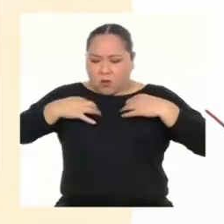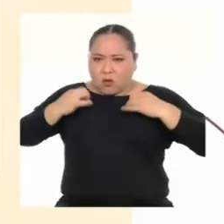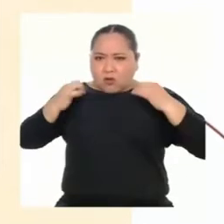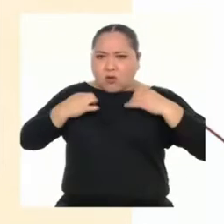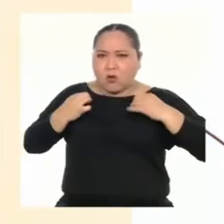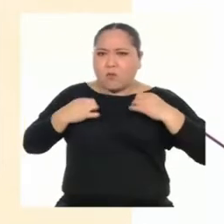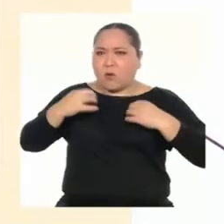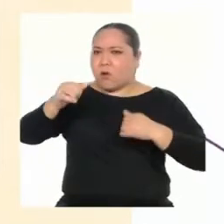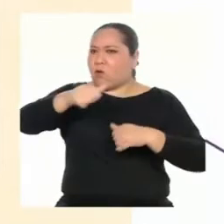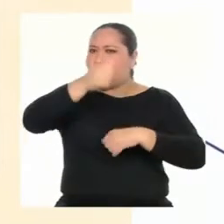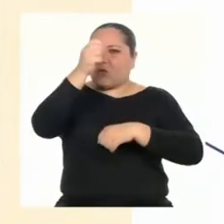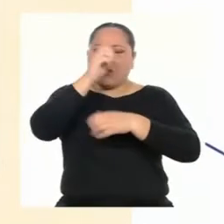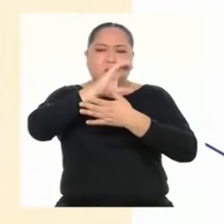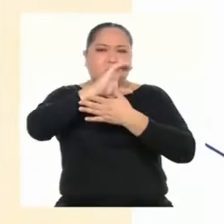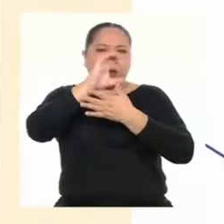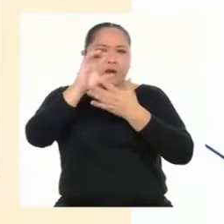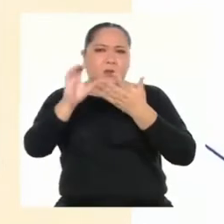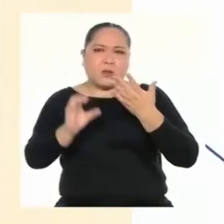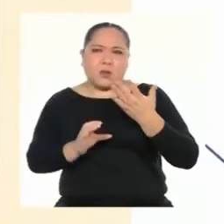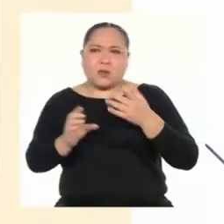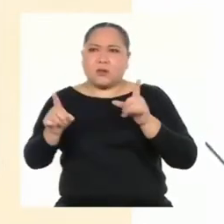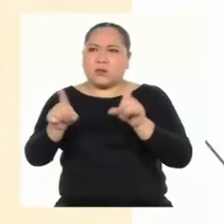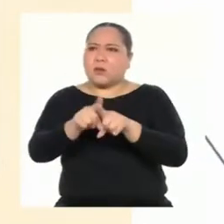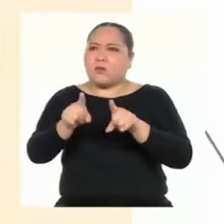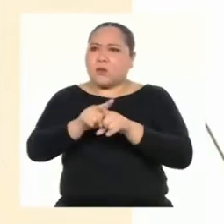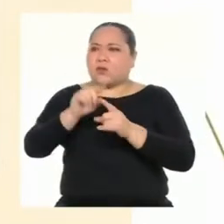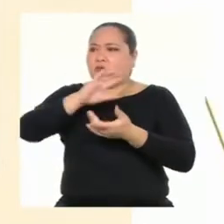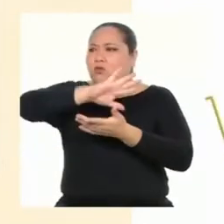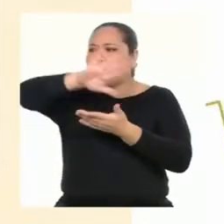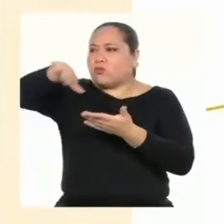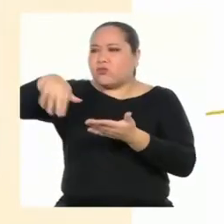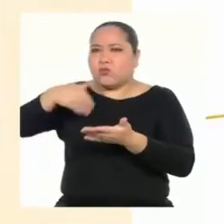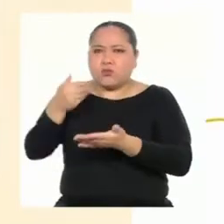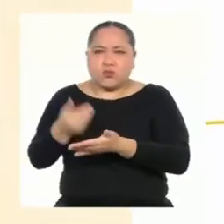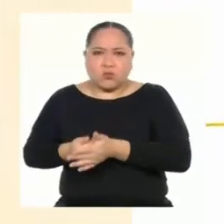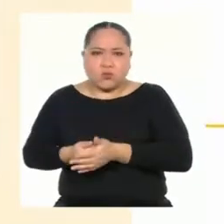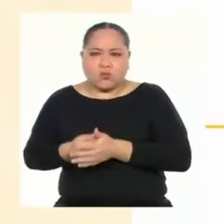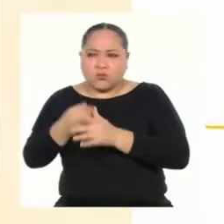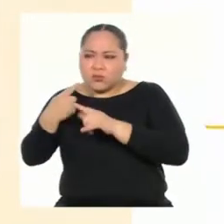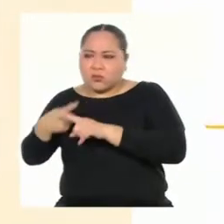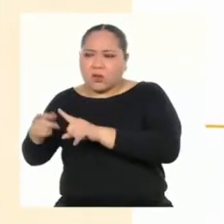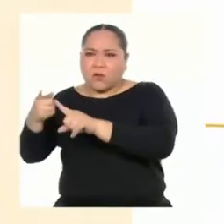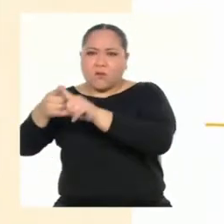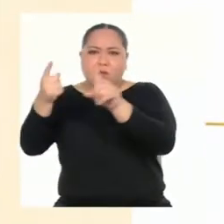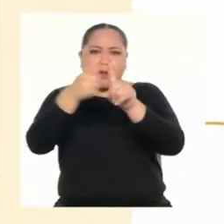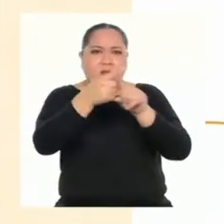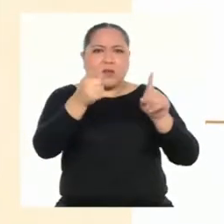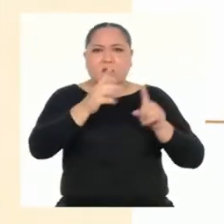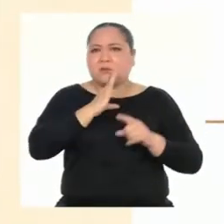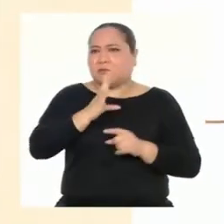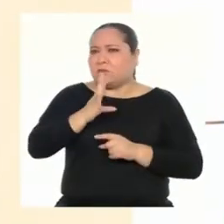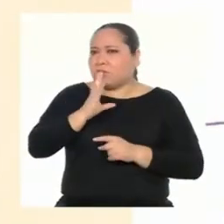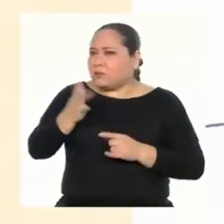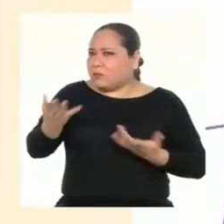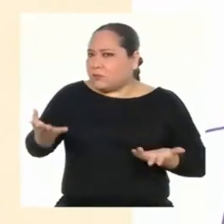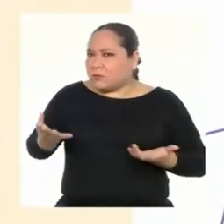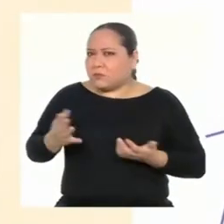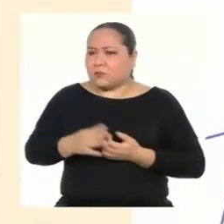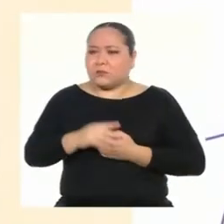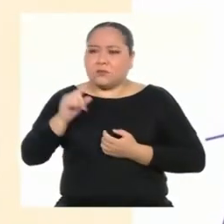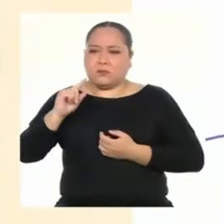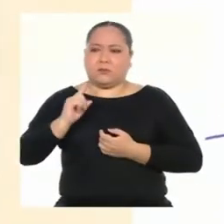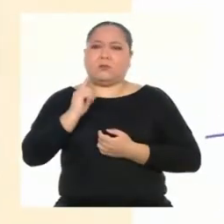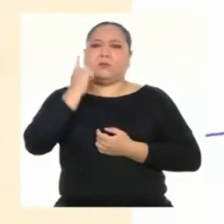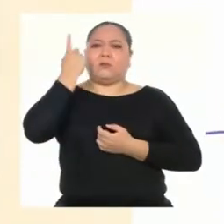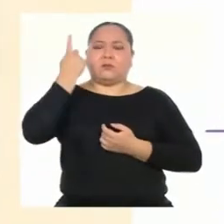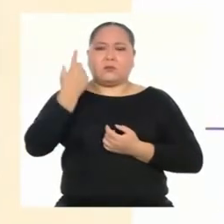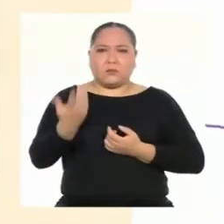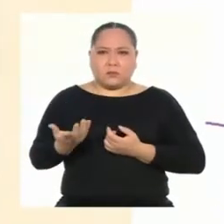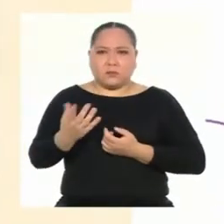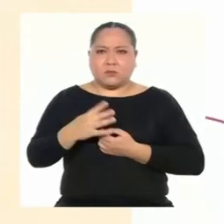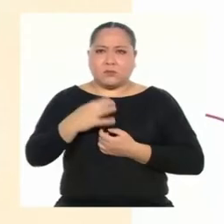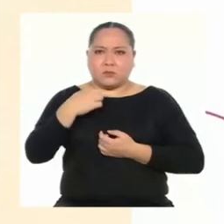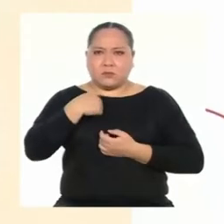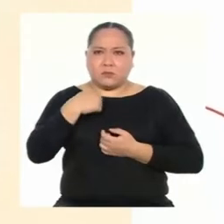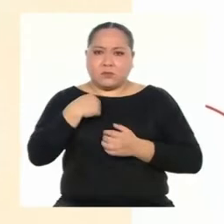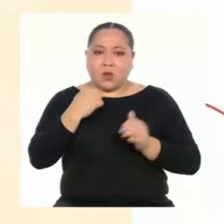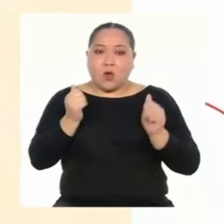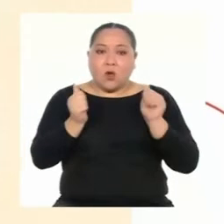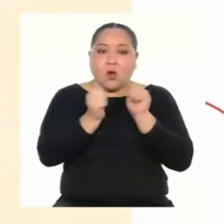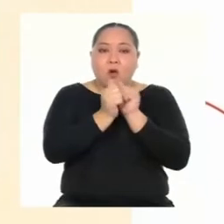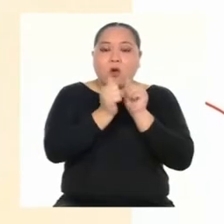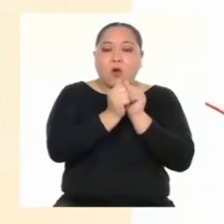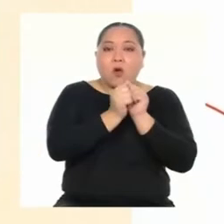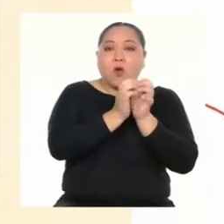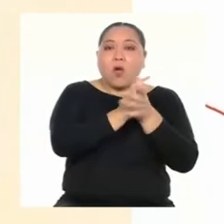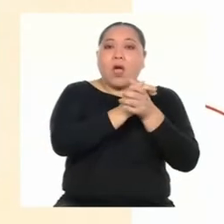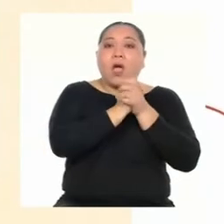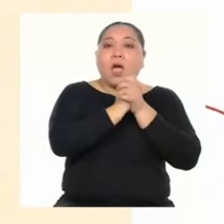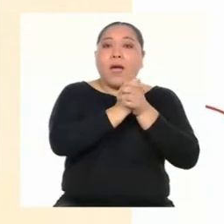u otra característica. Además, todos tenemos una variedad distinta al hablar que nos hace únicos. Yo me hice